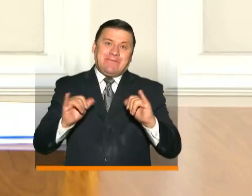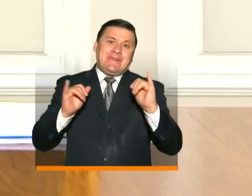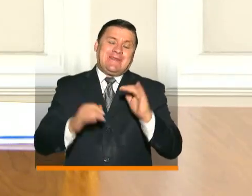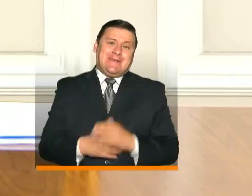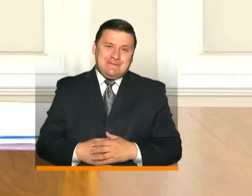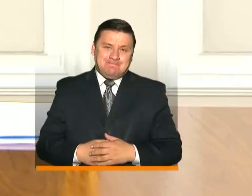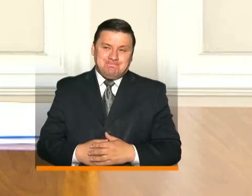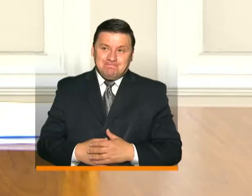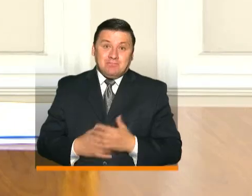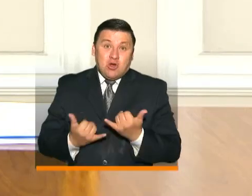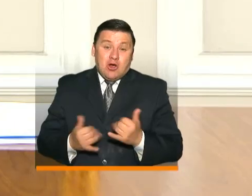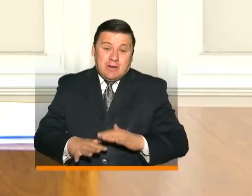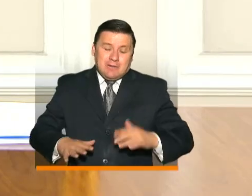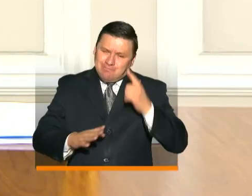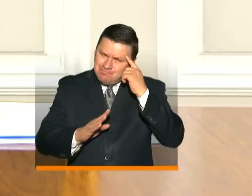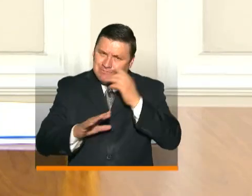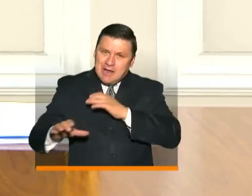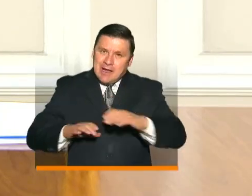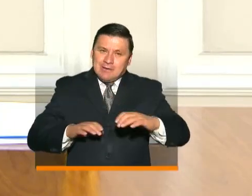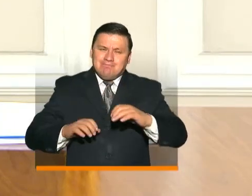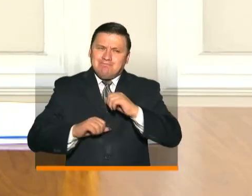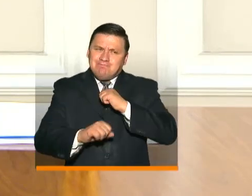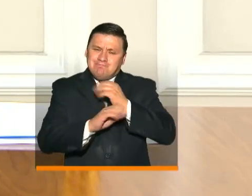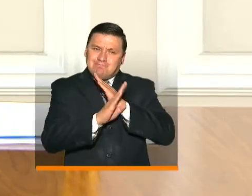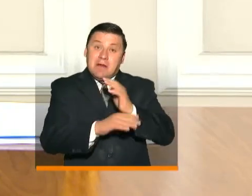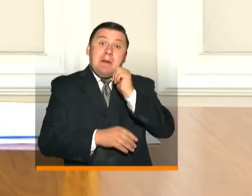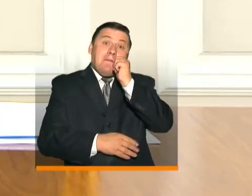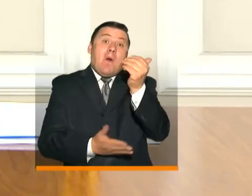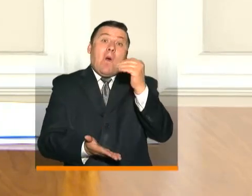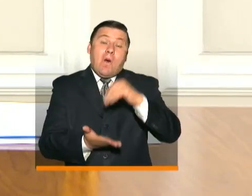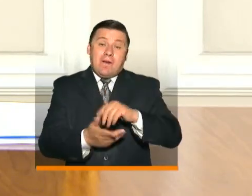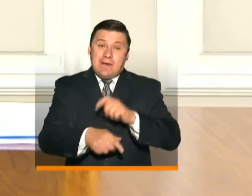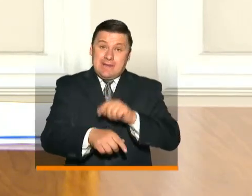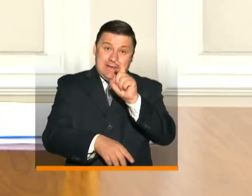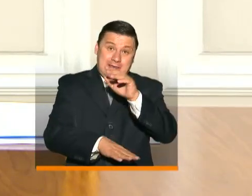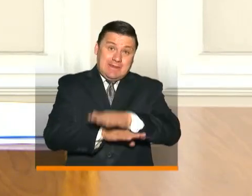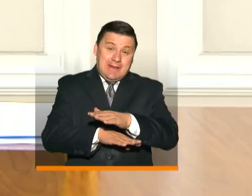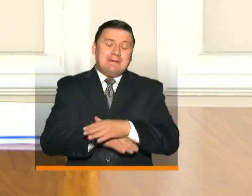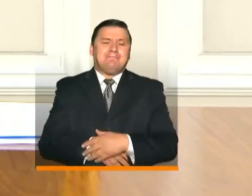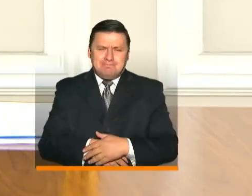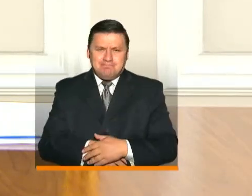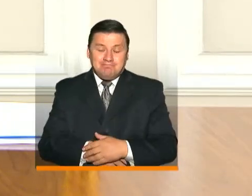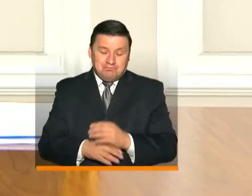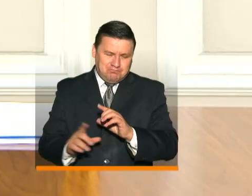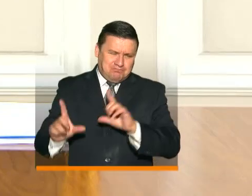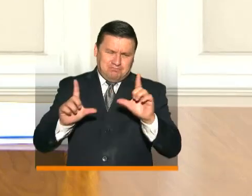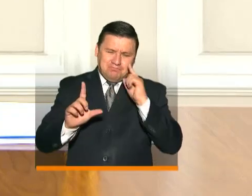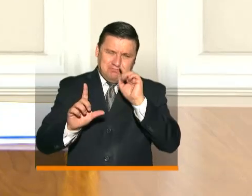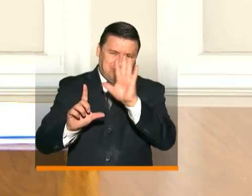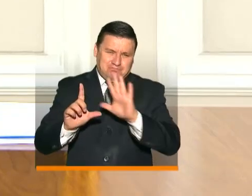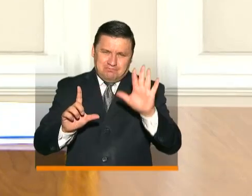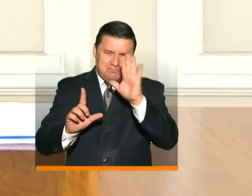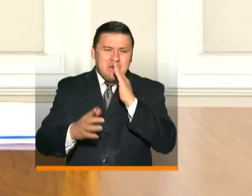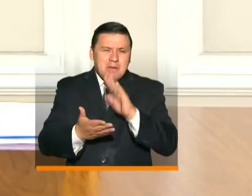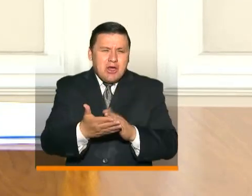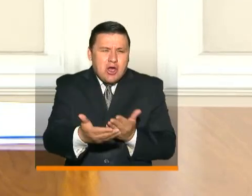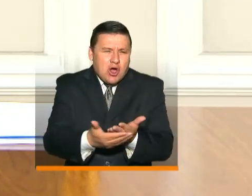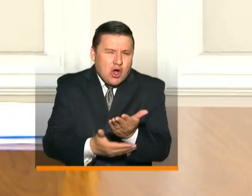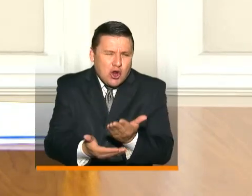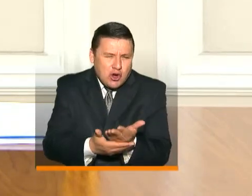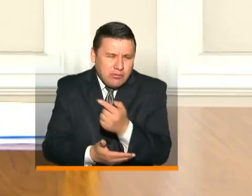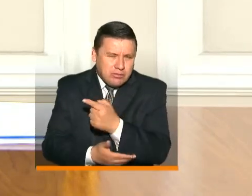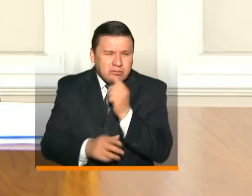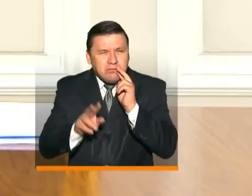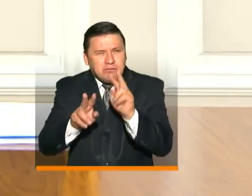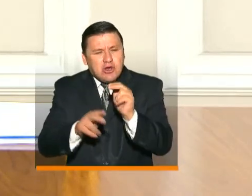ya en el espacio de hoy de Prevención y Acción. Mañana estaremos nuevamente a las 6 de la tarde y los dejo con estas recomendaciones que